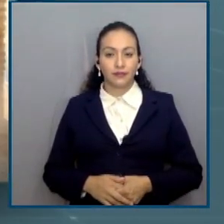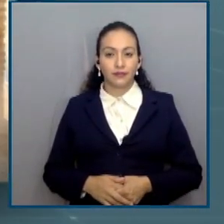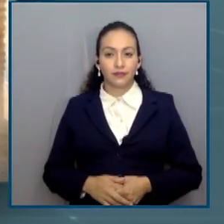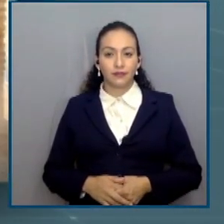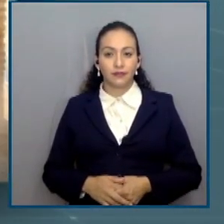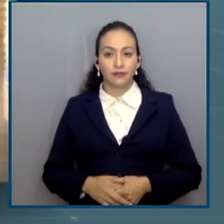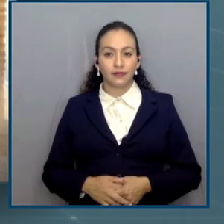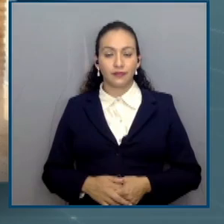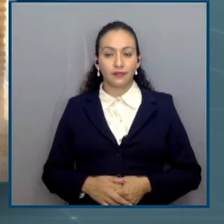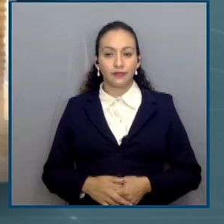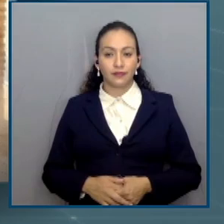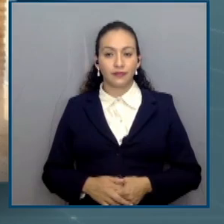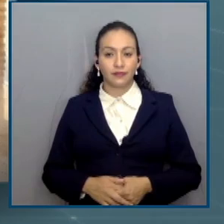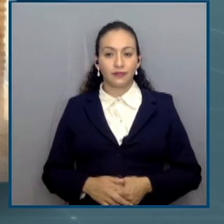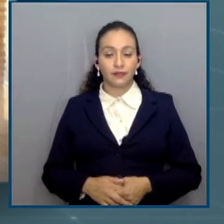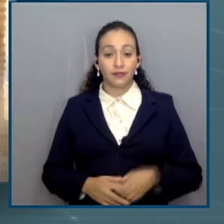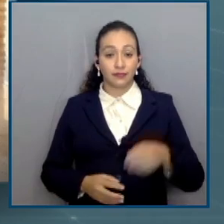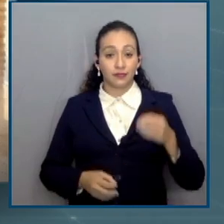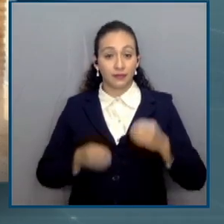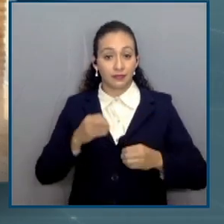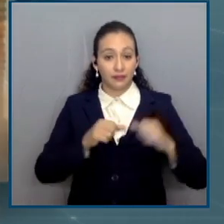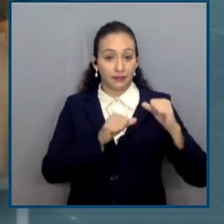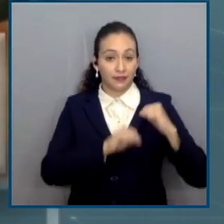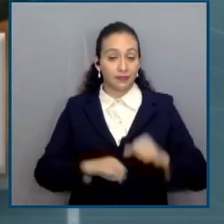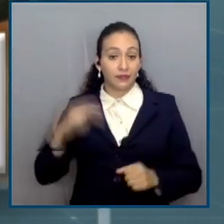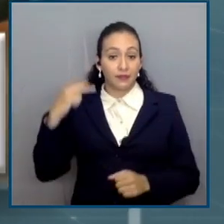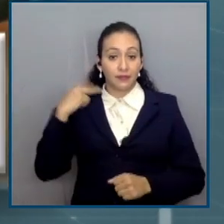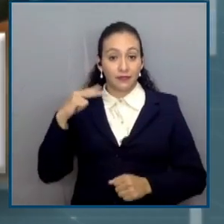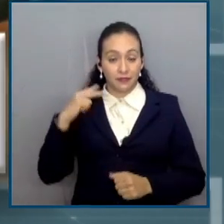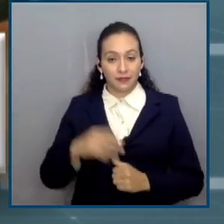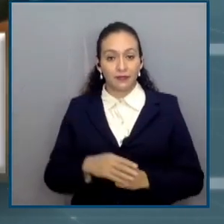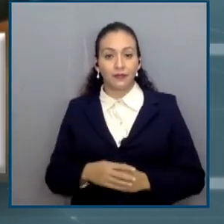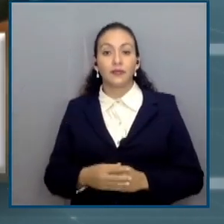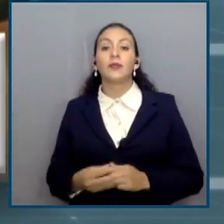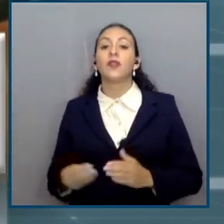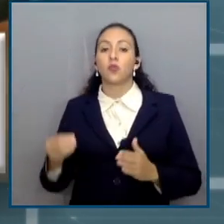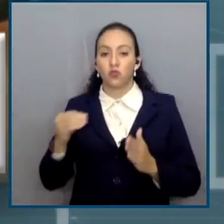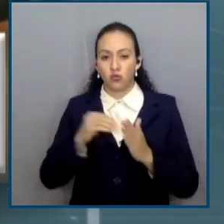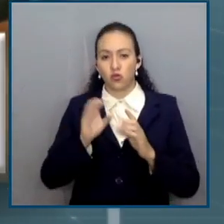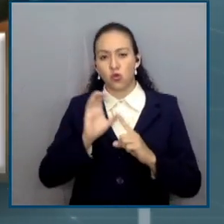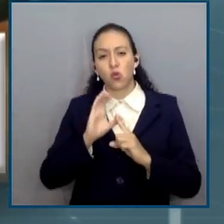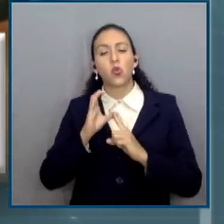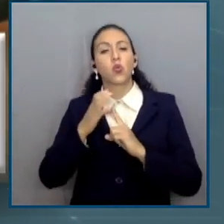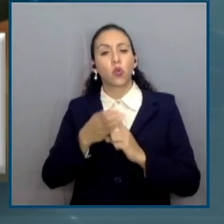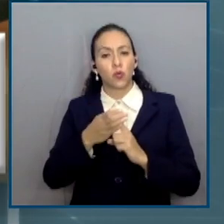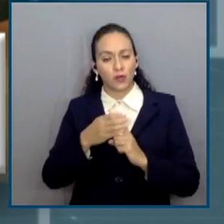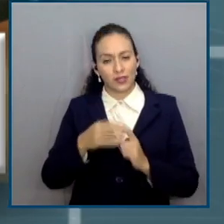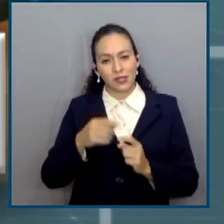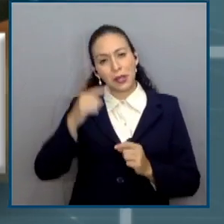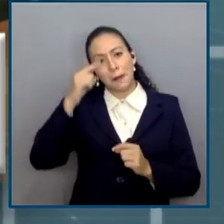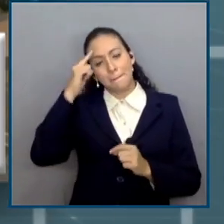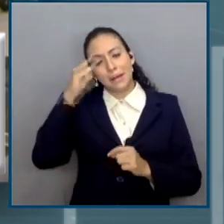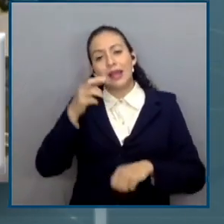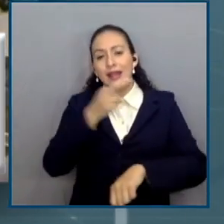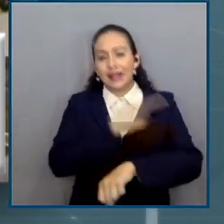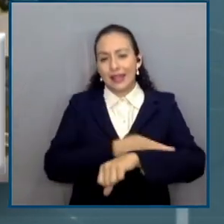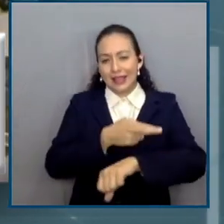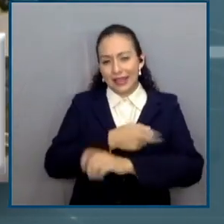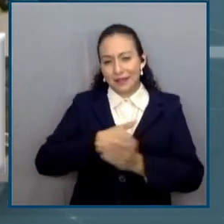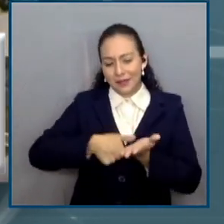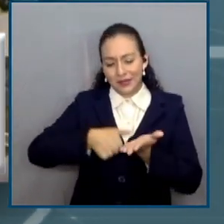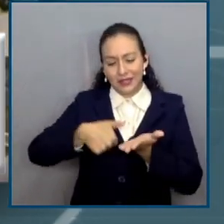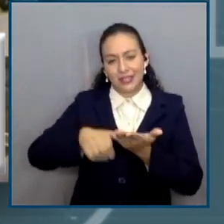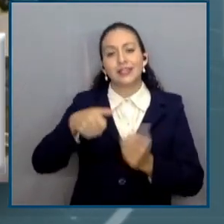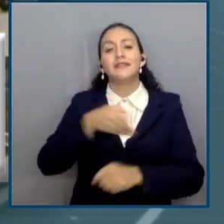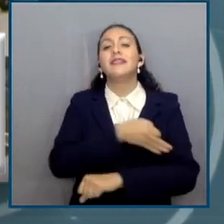El Poder Judicial de Veracruz instaló la Comisión para la Implementación del Código Nacional de Procedimientos Civiles y Familiares en la entidad,